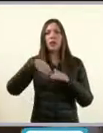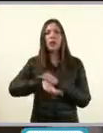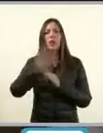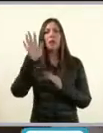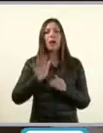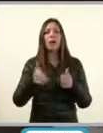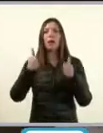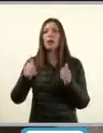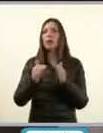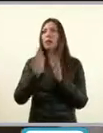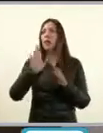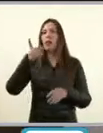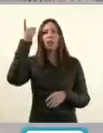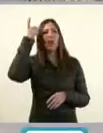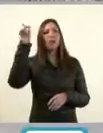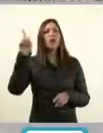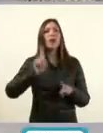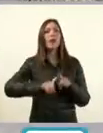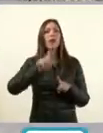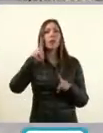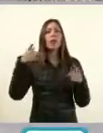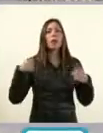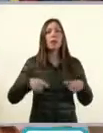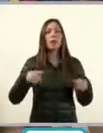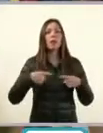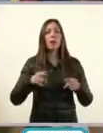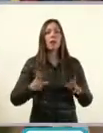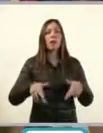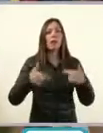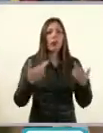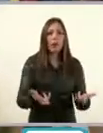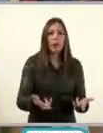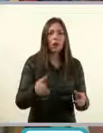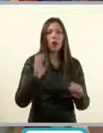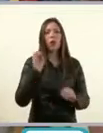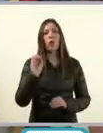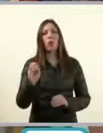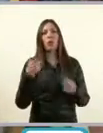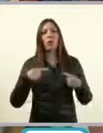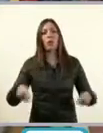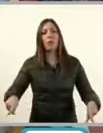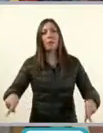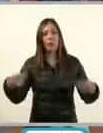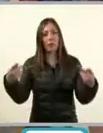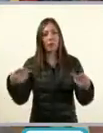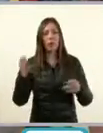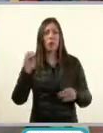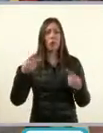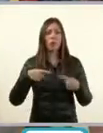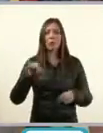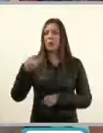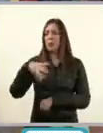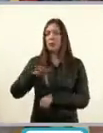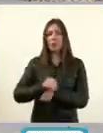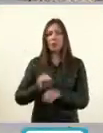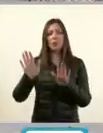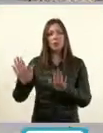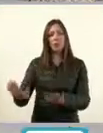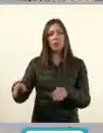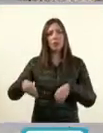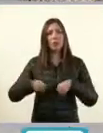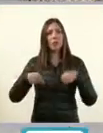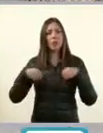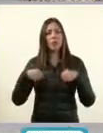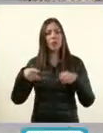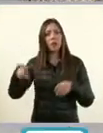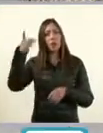dueño. Alguien te vendió, alguien te regaló, alguien te permitió vivir ahí como dueño. ¿Y tú? ¿Alguien